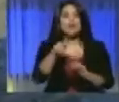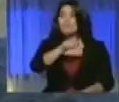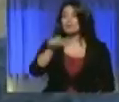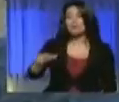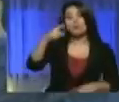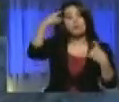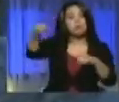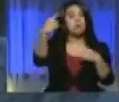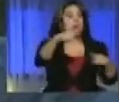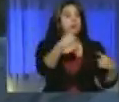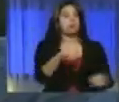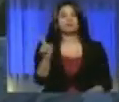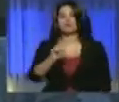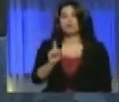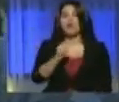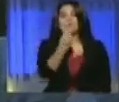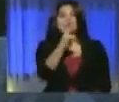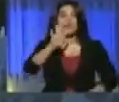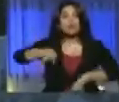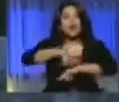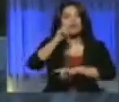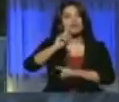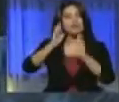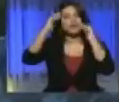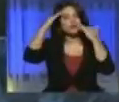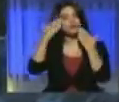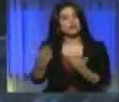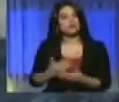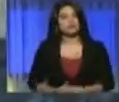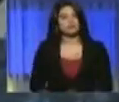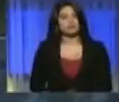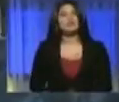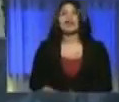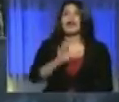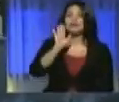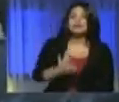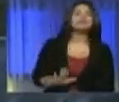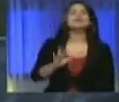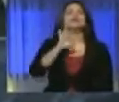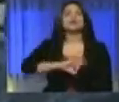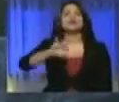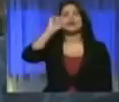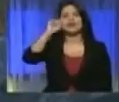desprotegido las 24 horas. Ese es el concepto del socialismo.